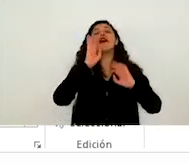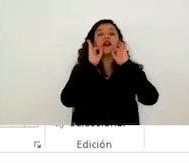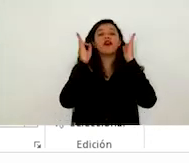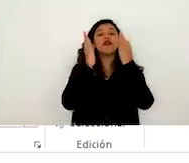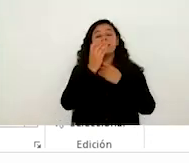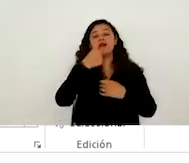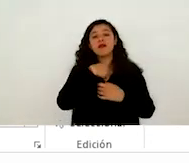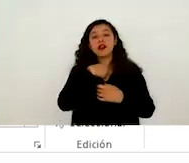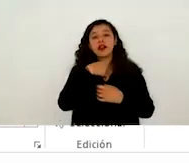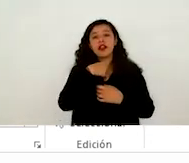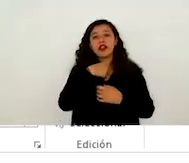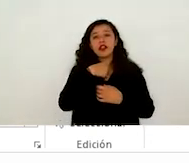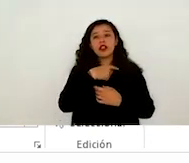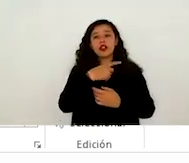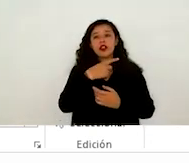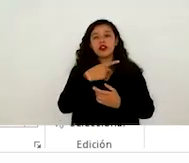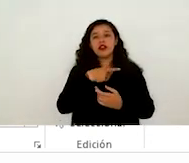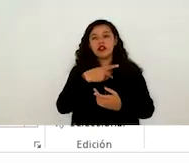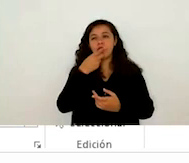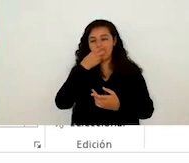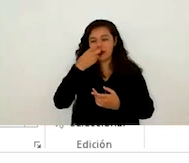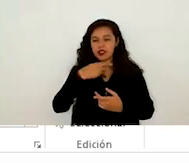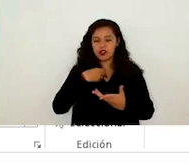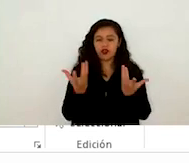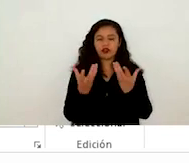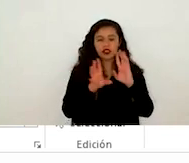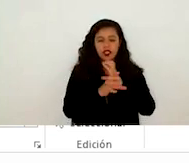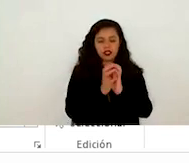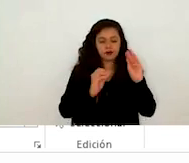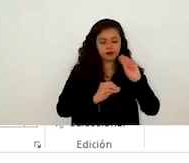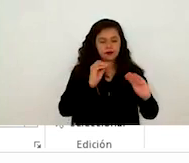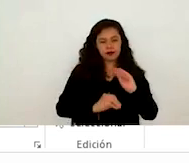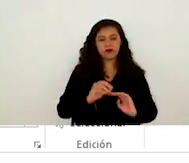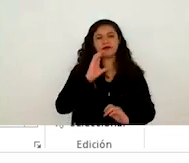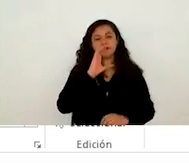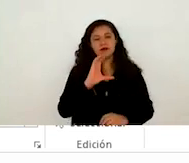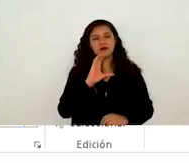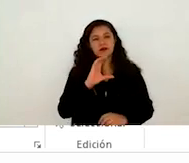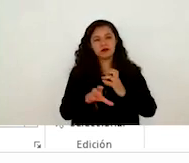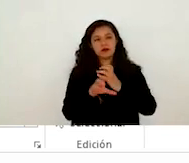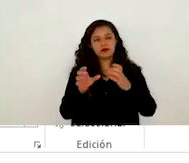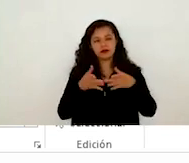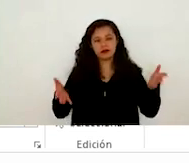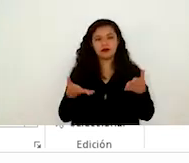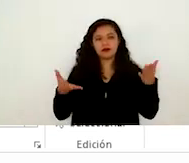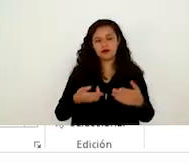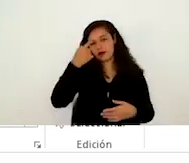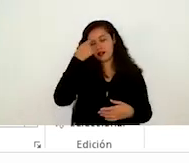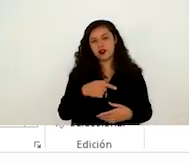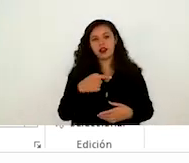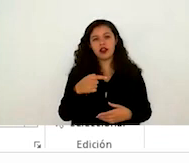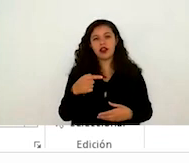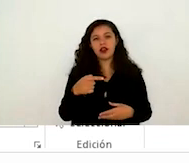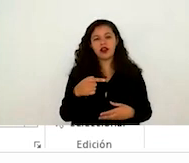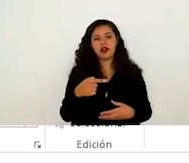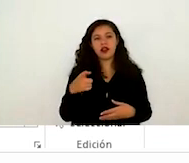hablan y realizó las cosas si es el incentivo que me permite actuar ante una orden emitida por